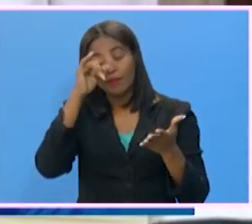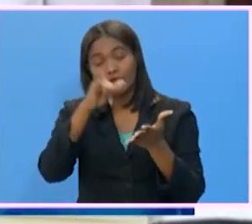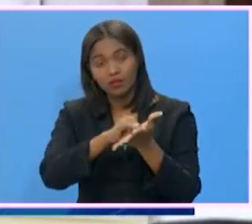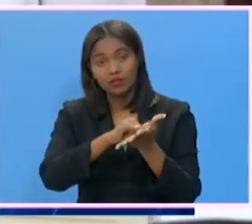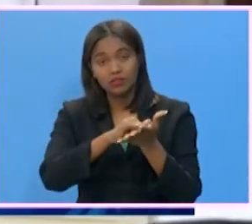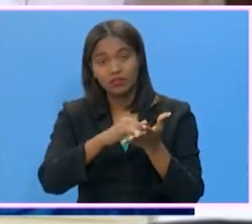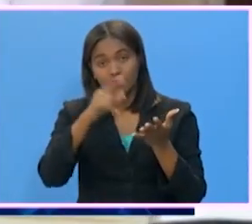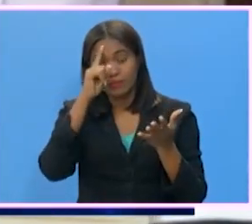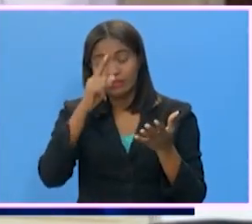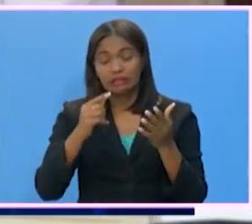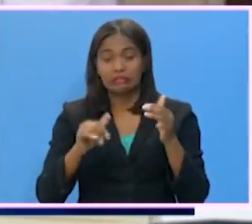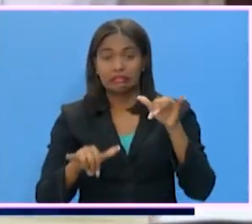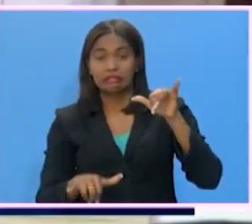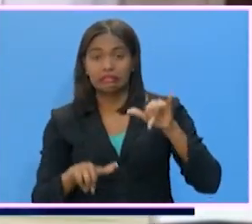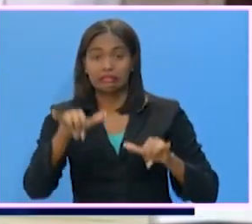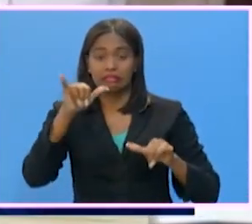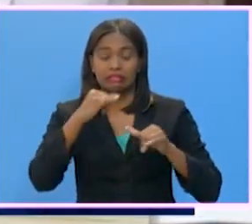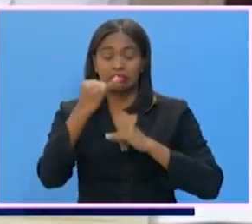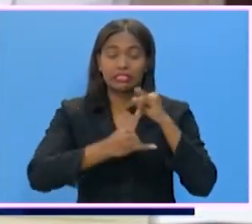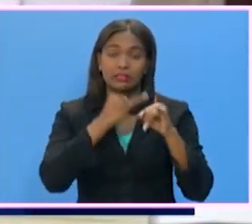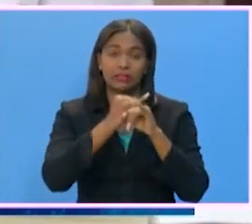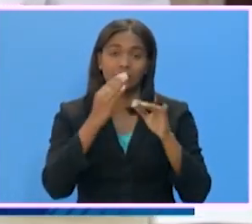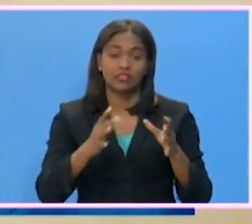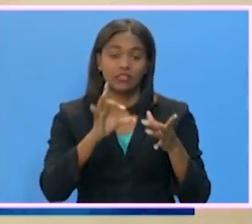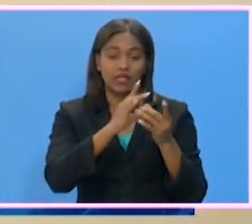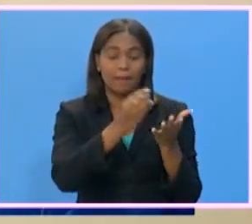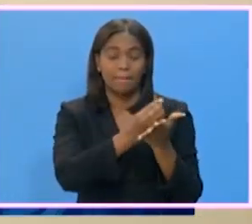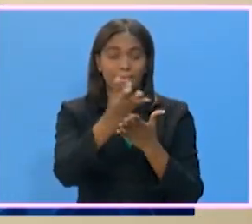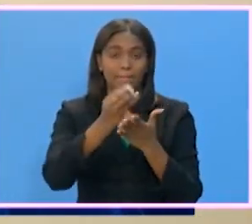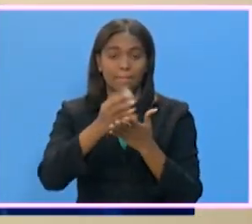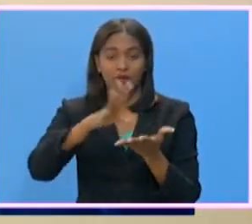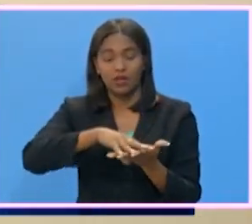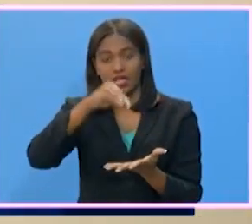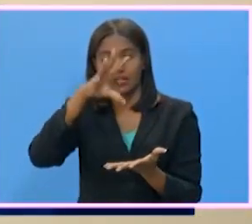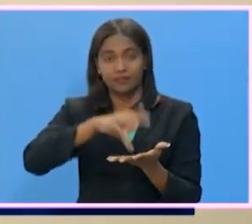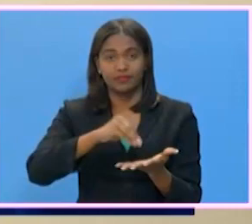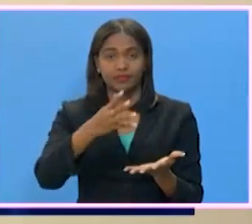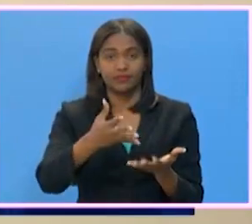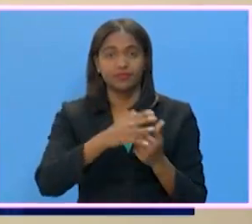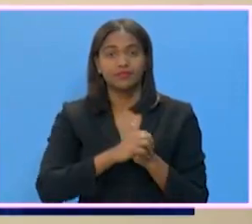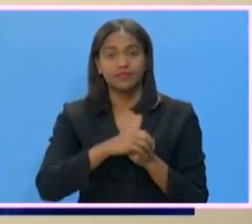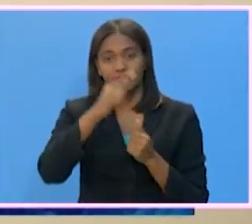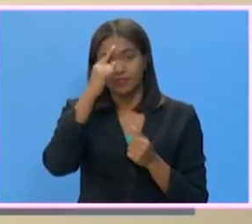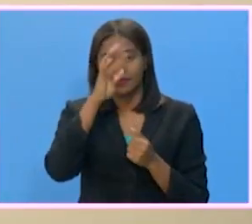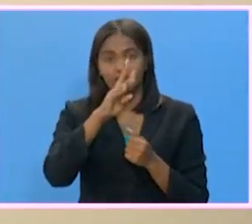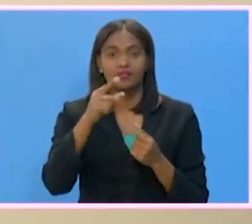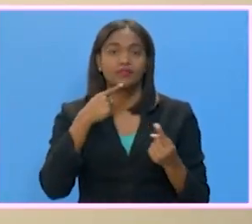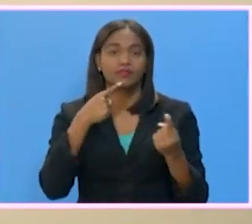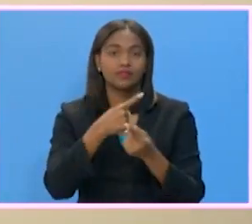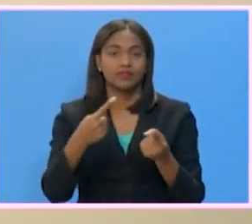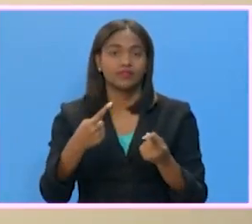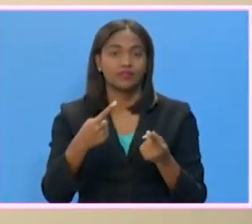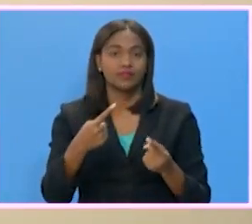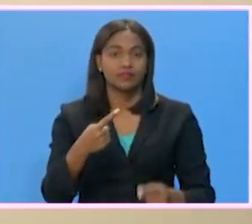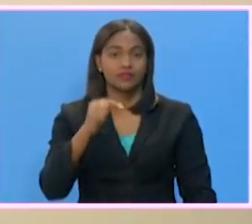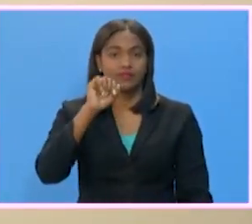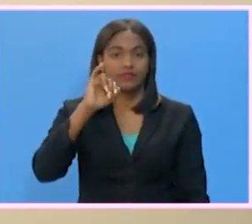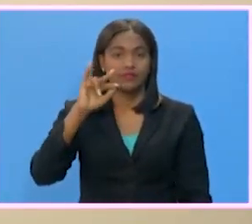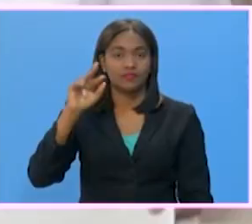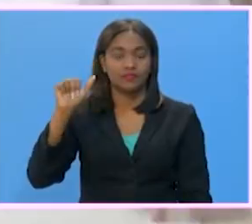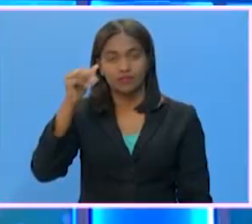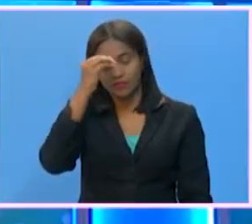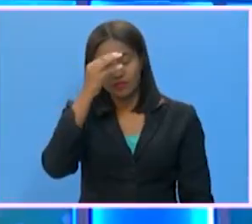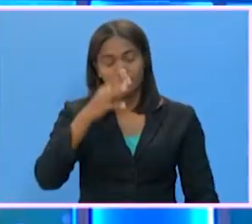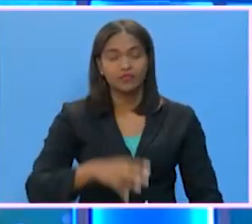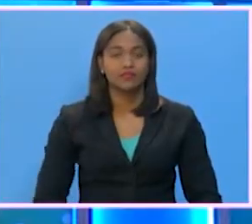la desestabilización internacional de los precios de la harina de trigo. Para 4RD Noticias, Silvia